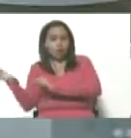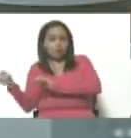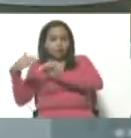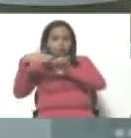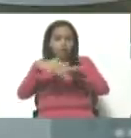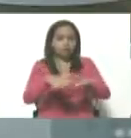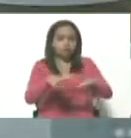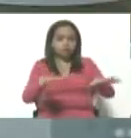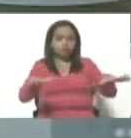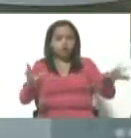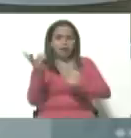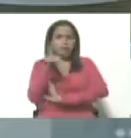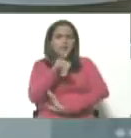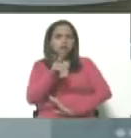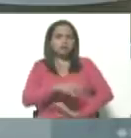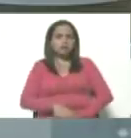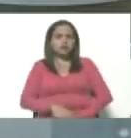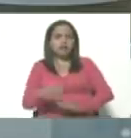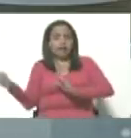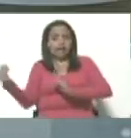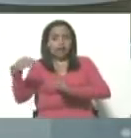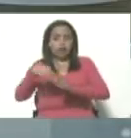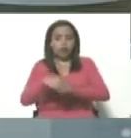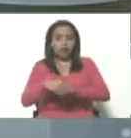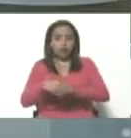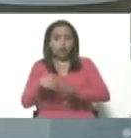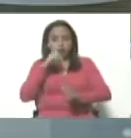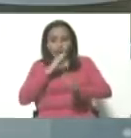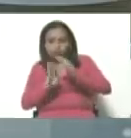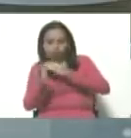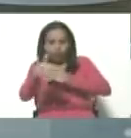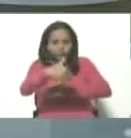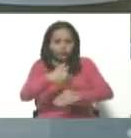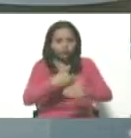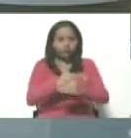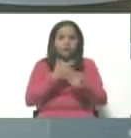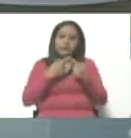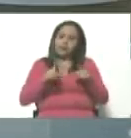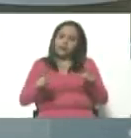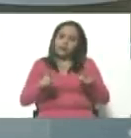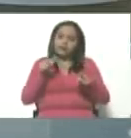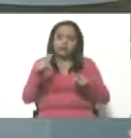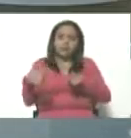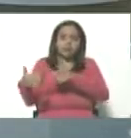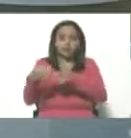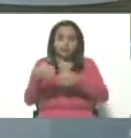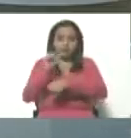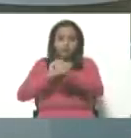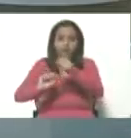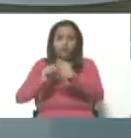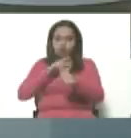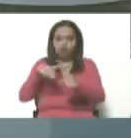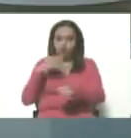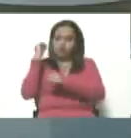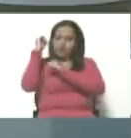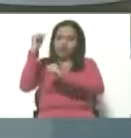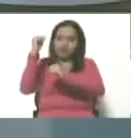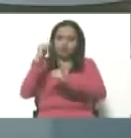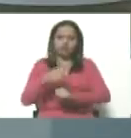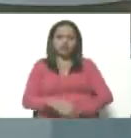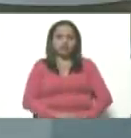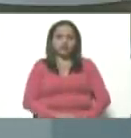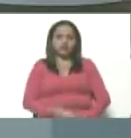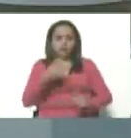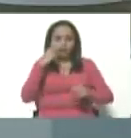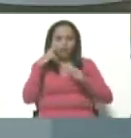Venezuela, el virus colombiano que ha entrado por las trochas, pero bueno, esa batalla la vamos a ganar más temprano que tarde.